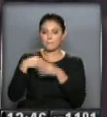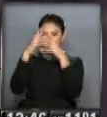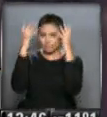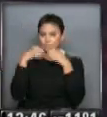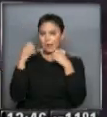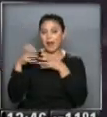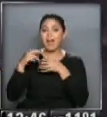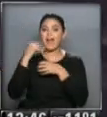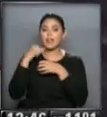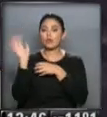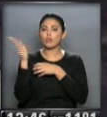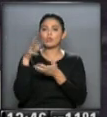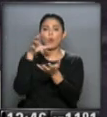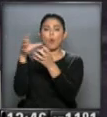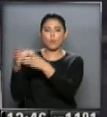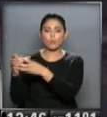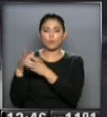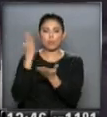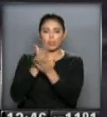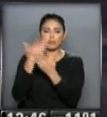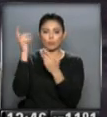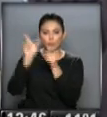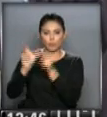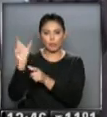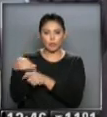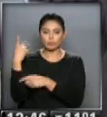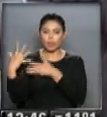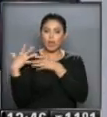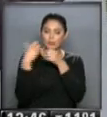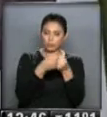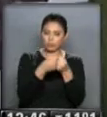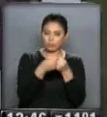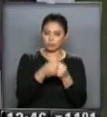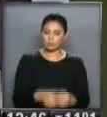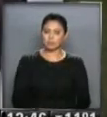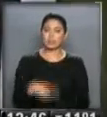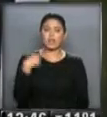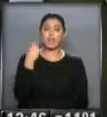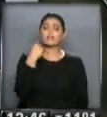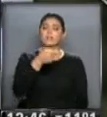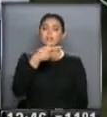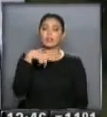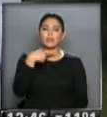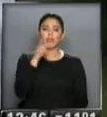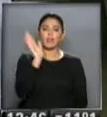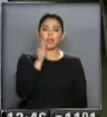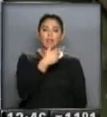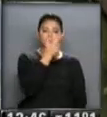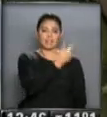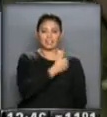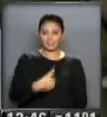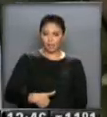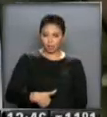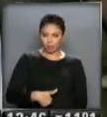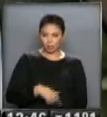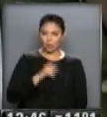justicia legítima y la defensoría general de la ciudad entre otros remarcaron que es dudable que tanto el estado